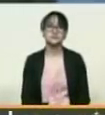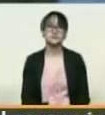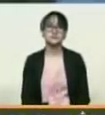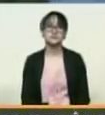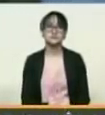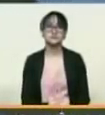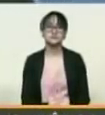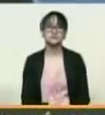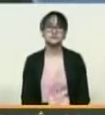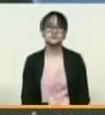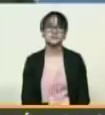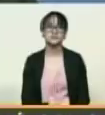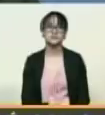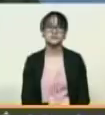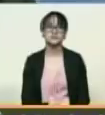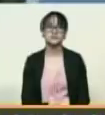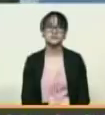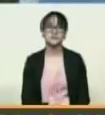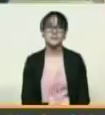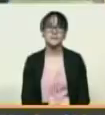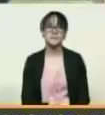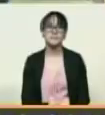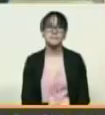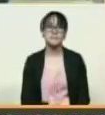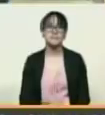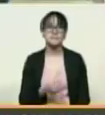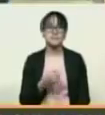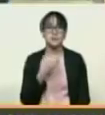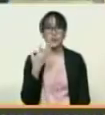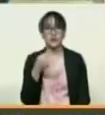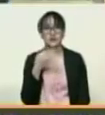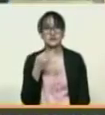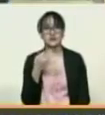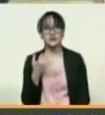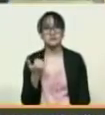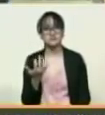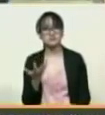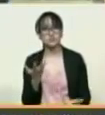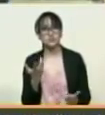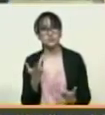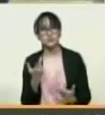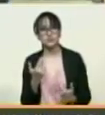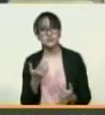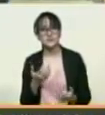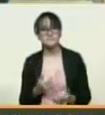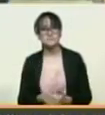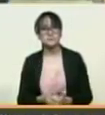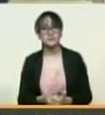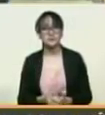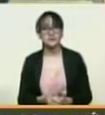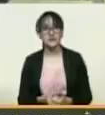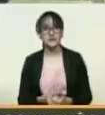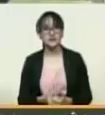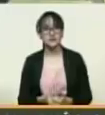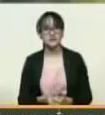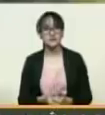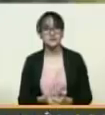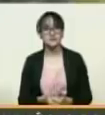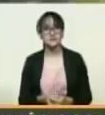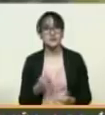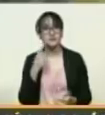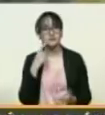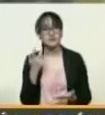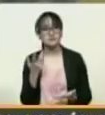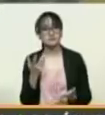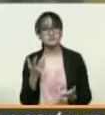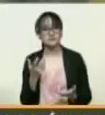La señorita. Buenas tardes, gracias. ¿Nos podrá decir qué, respecto a las elecciones, qué planea hacer el